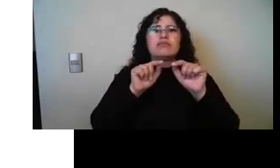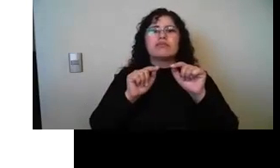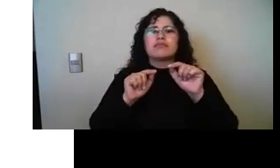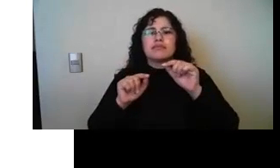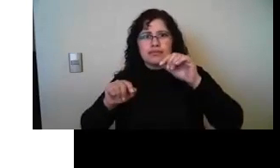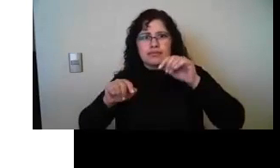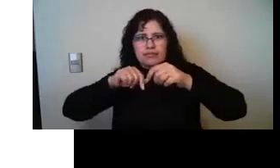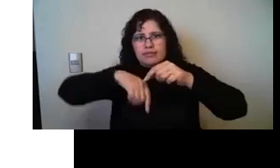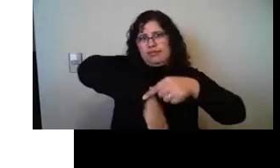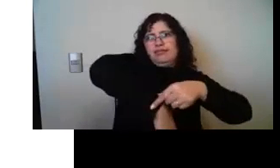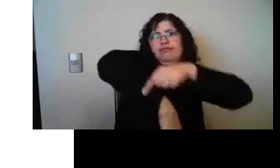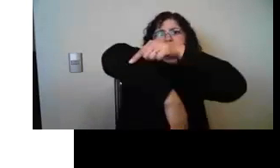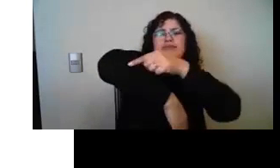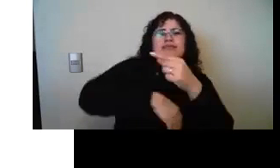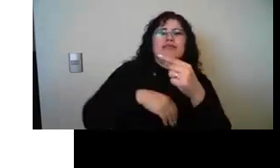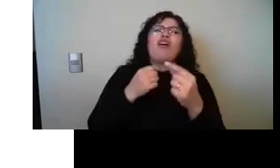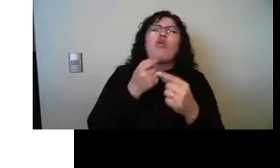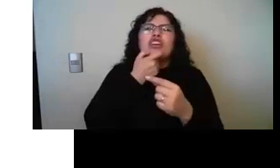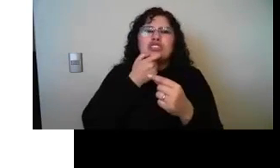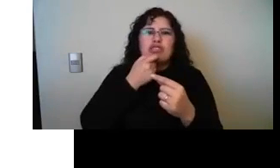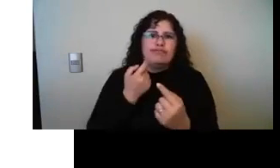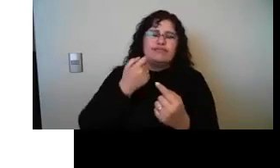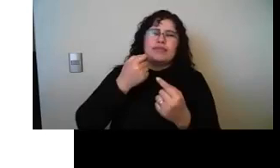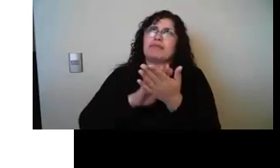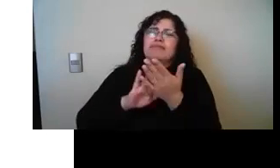lámina cribosa del etmoide, ¿ya?